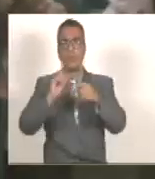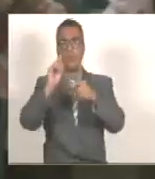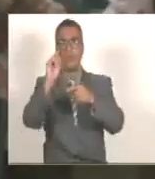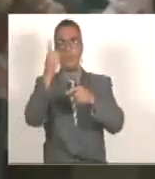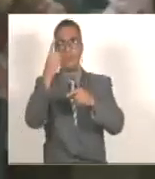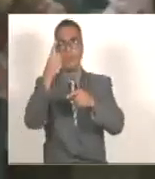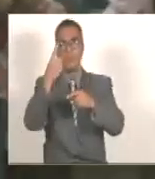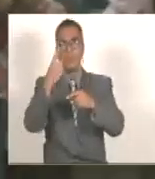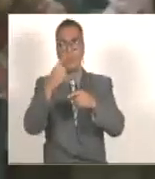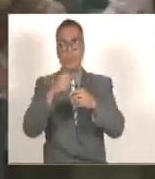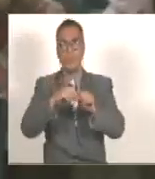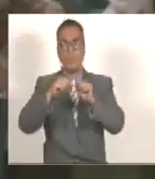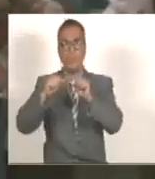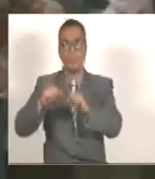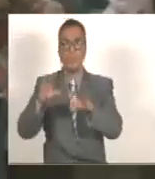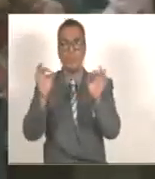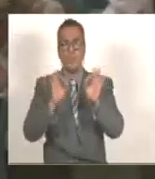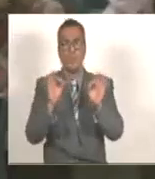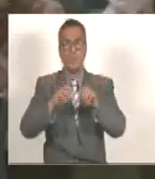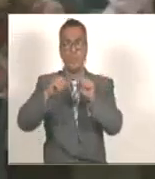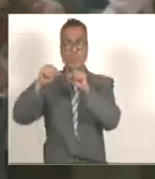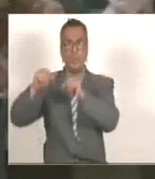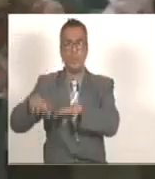principio de irrenunciabilidad.